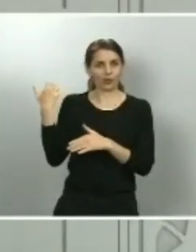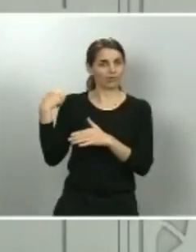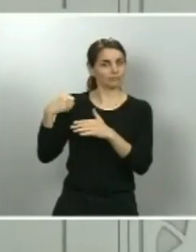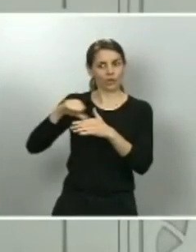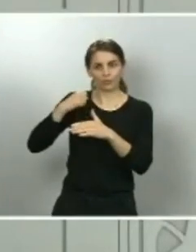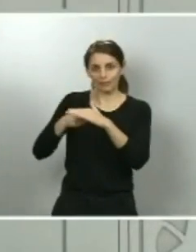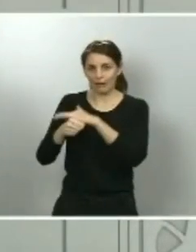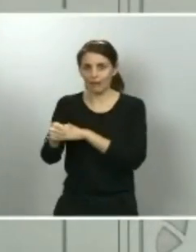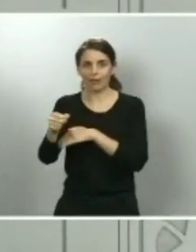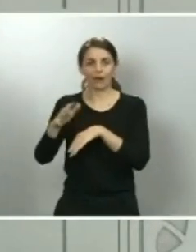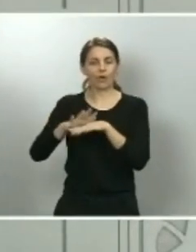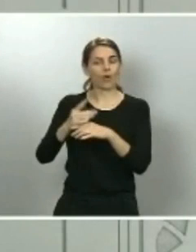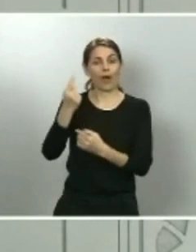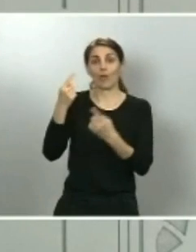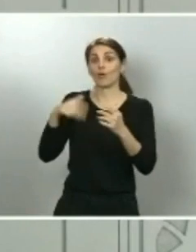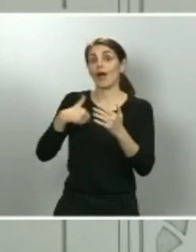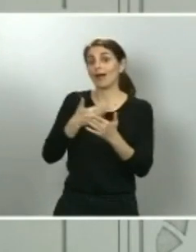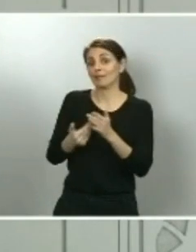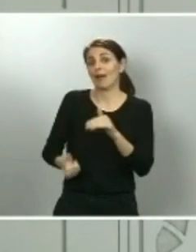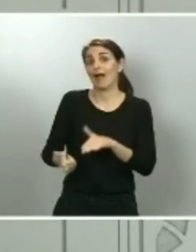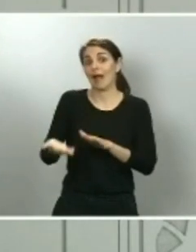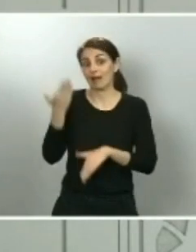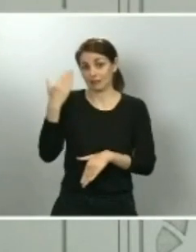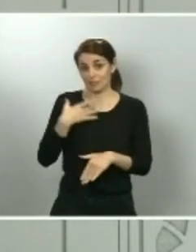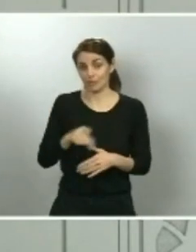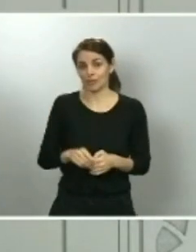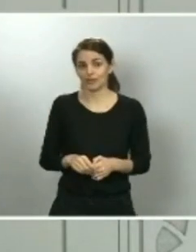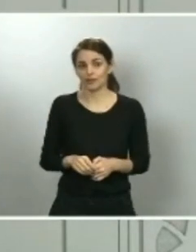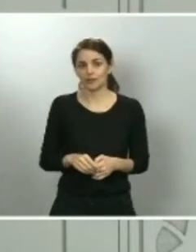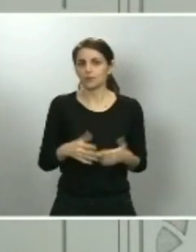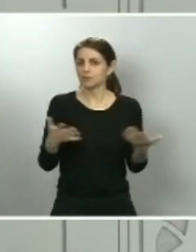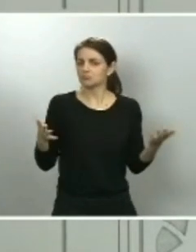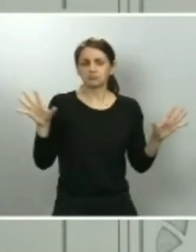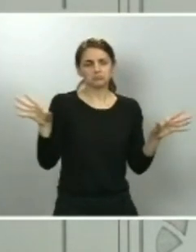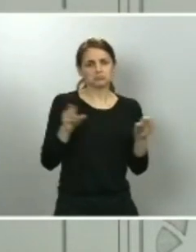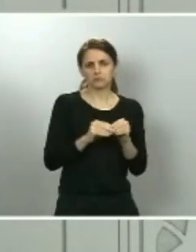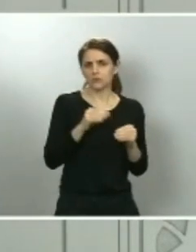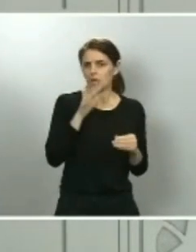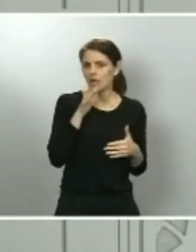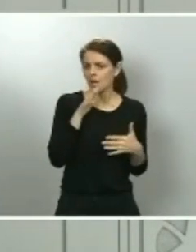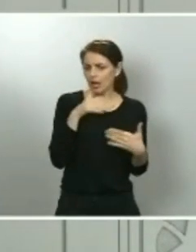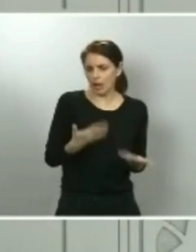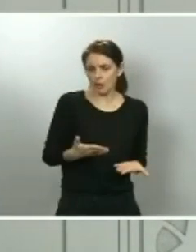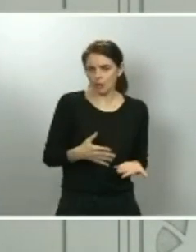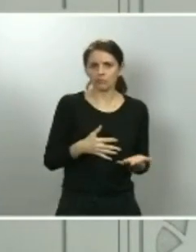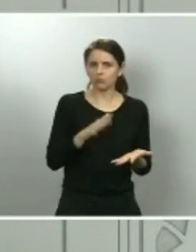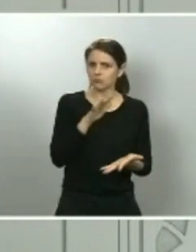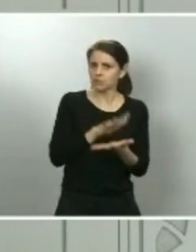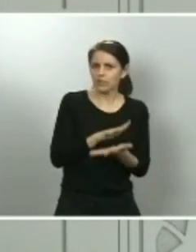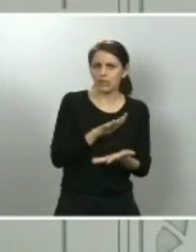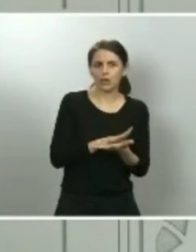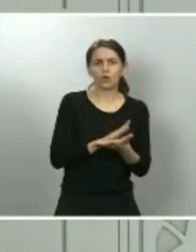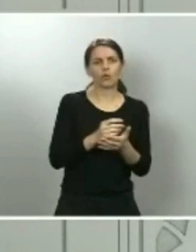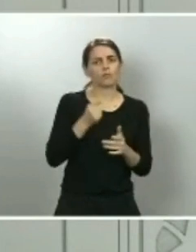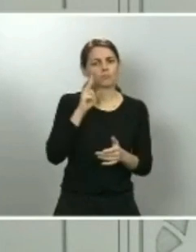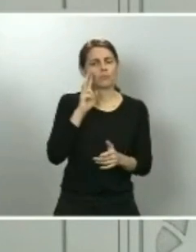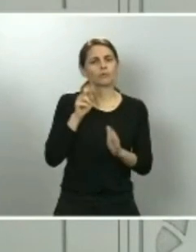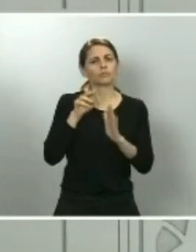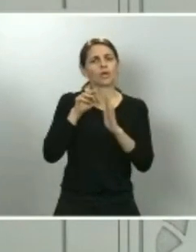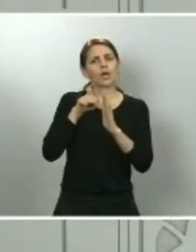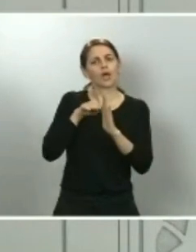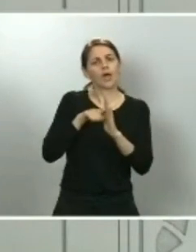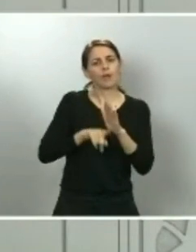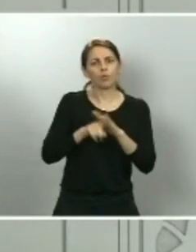lo cual, por ahora, consideramos que estamos tranquilos, la evolución es buena, tenemos que esperar, como ya hemos comentado en algún